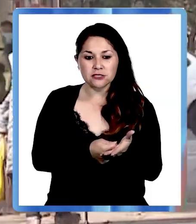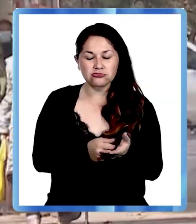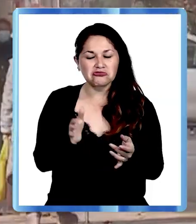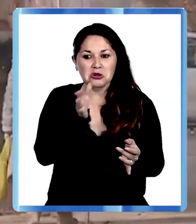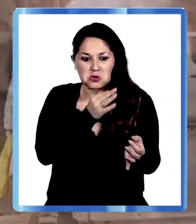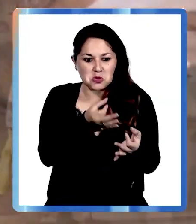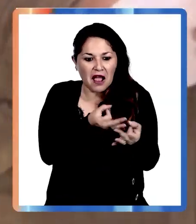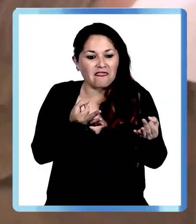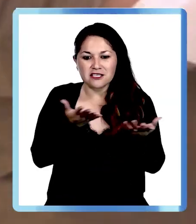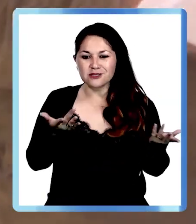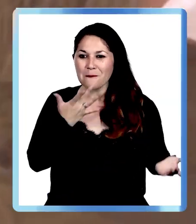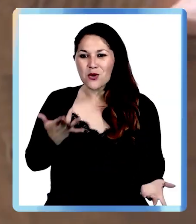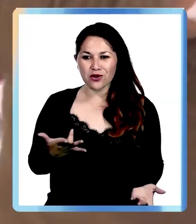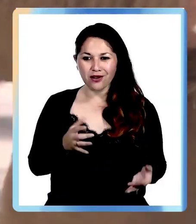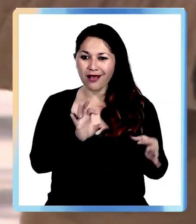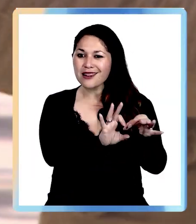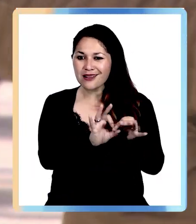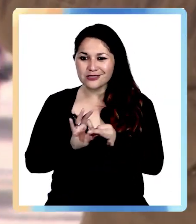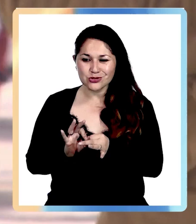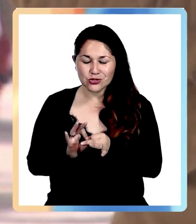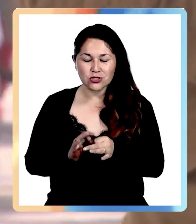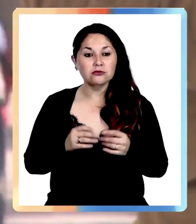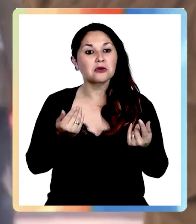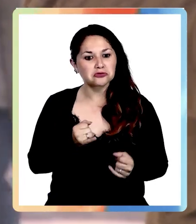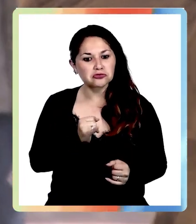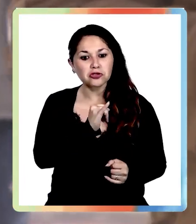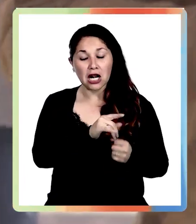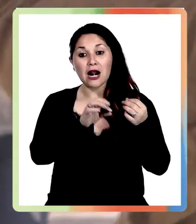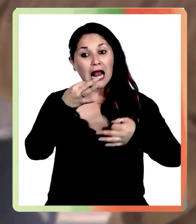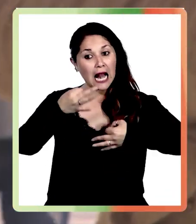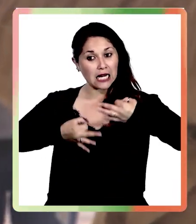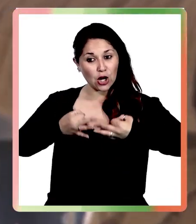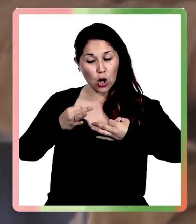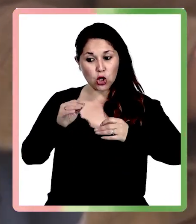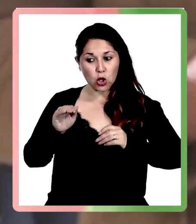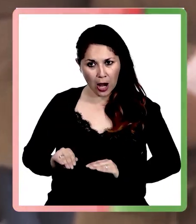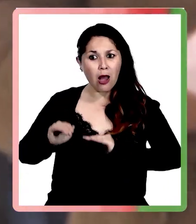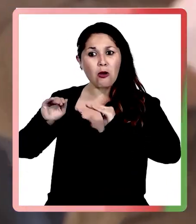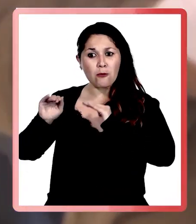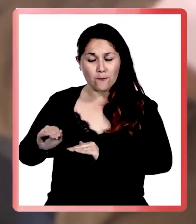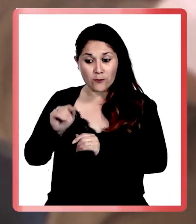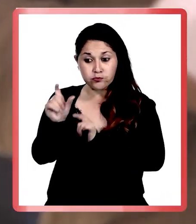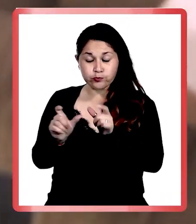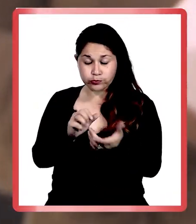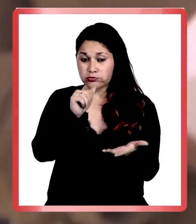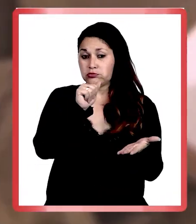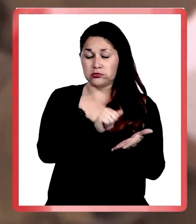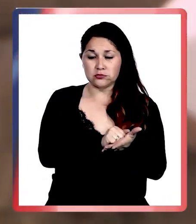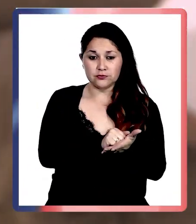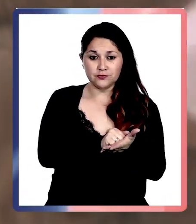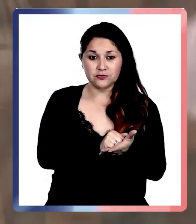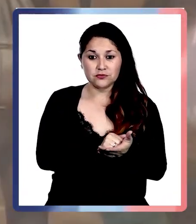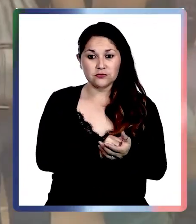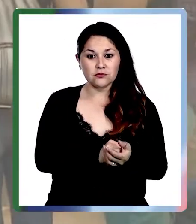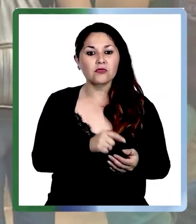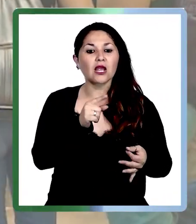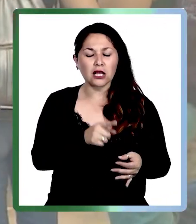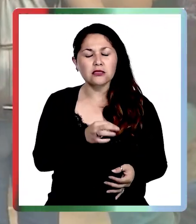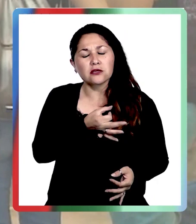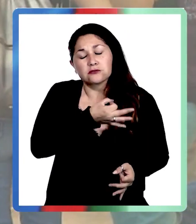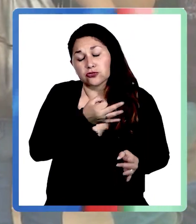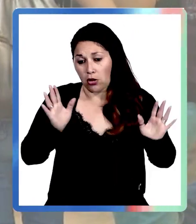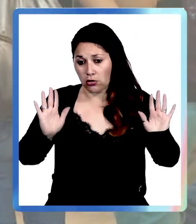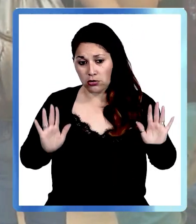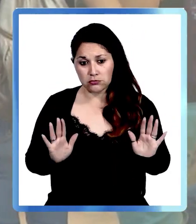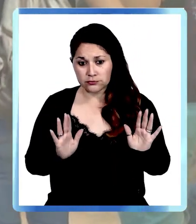justificación, según la Corte Suprema le da la razón a los pacientes, a los reclamantes, y finalmente toma el toro por las astas